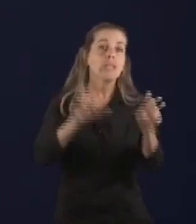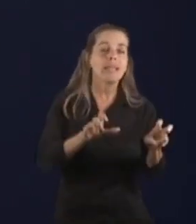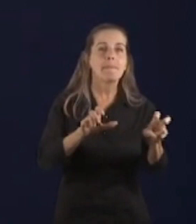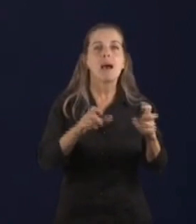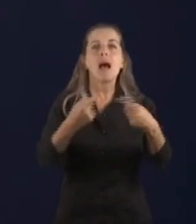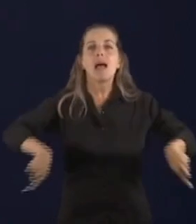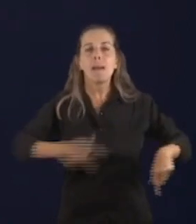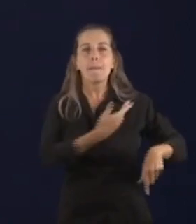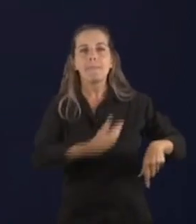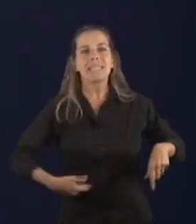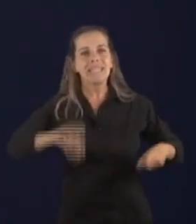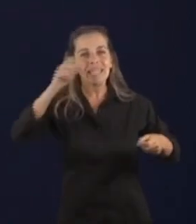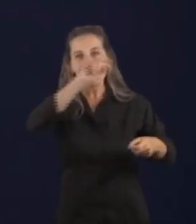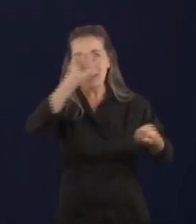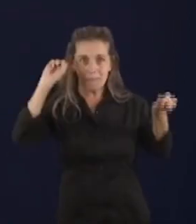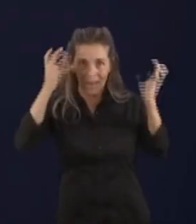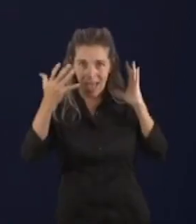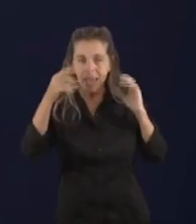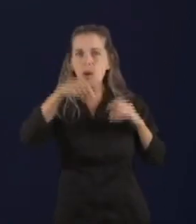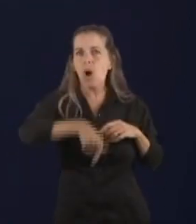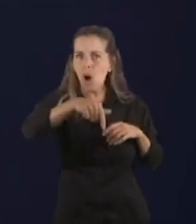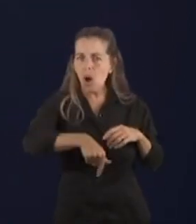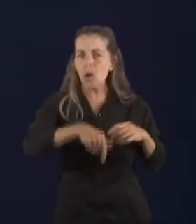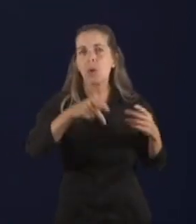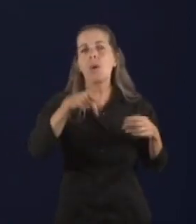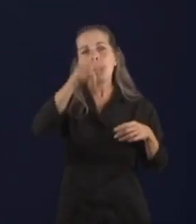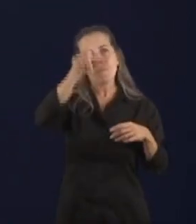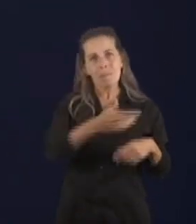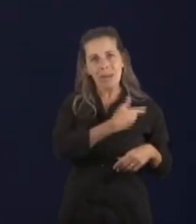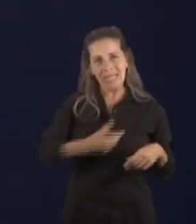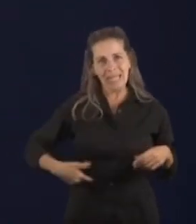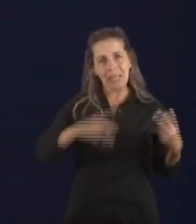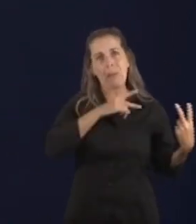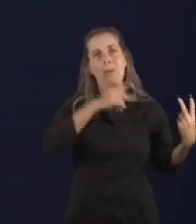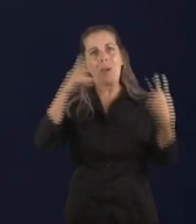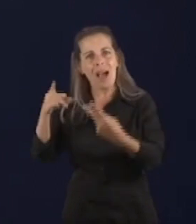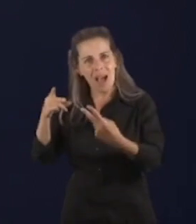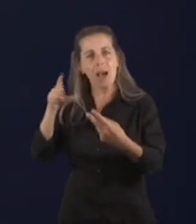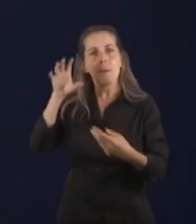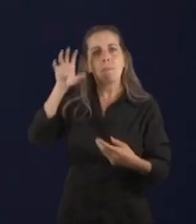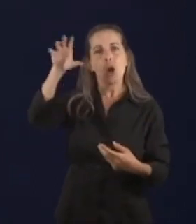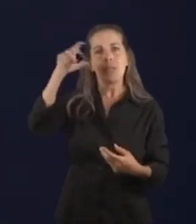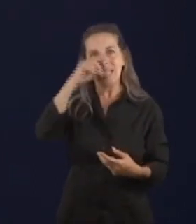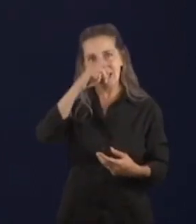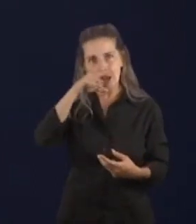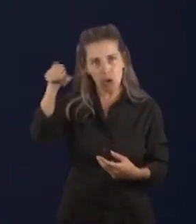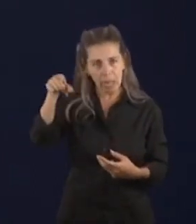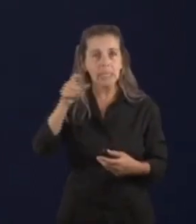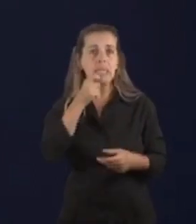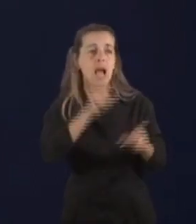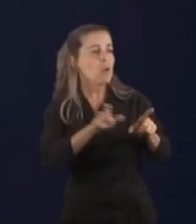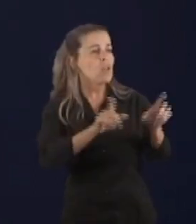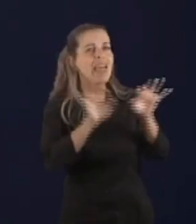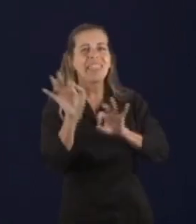nación hoy el presidente va a estar viajando a corrientes algún detalle más se los podré informar